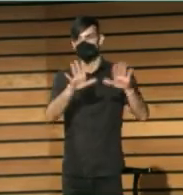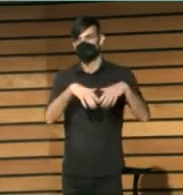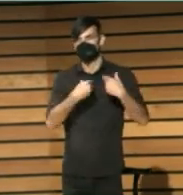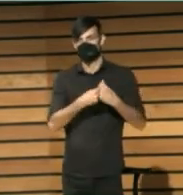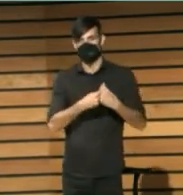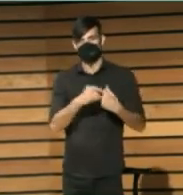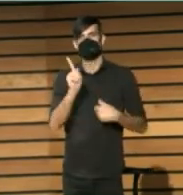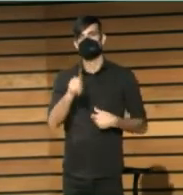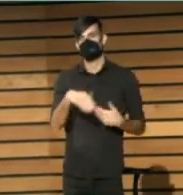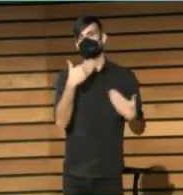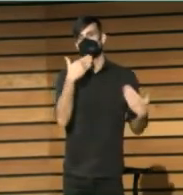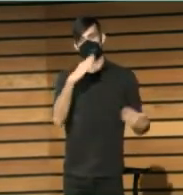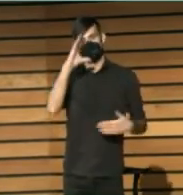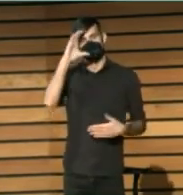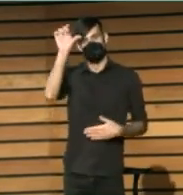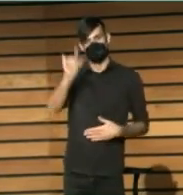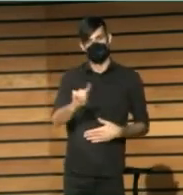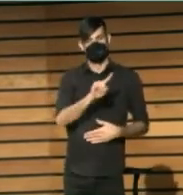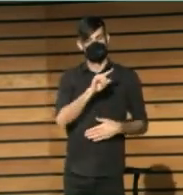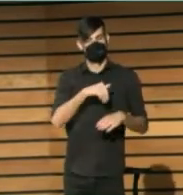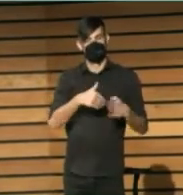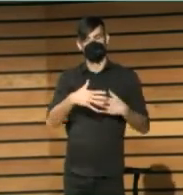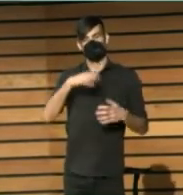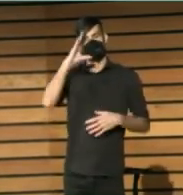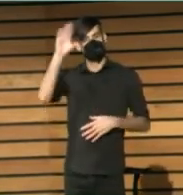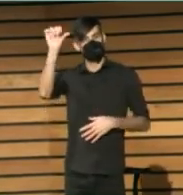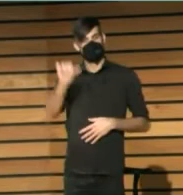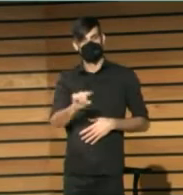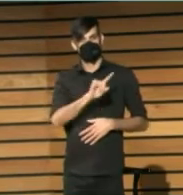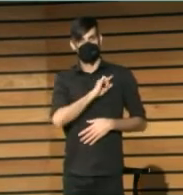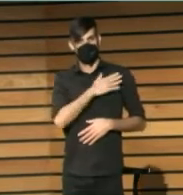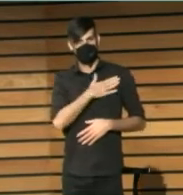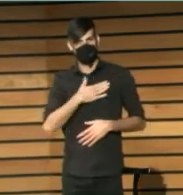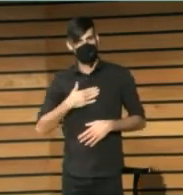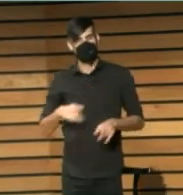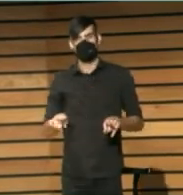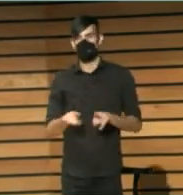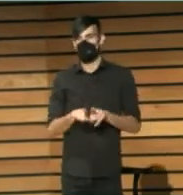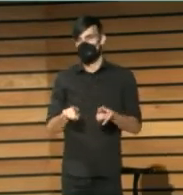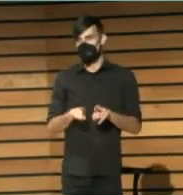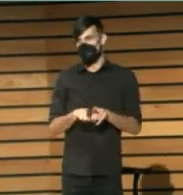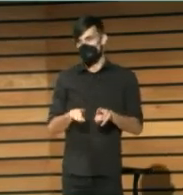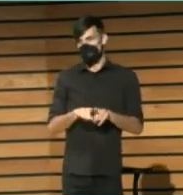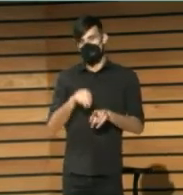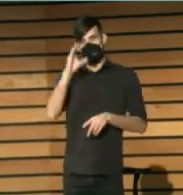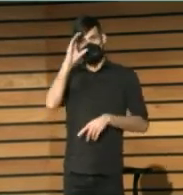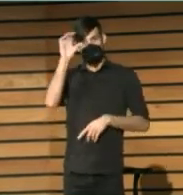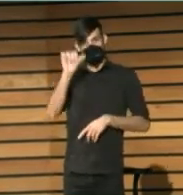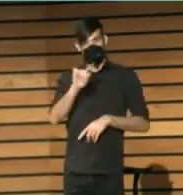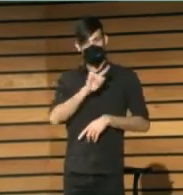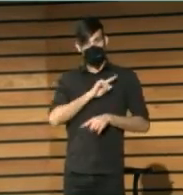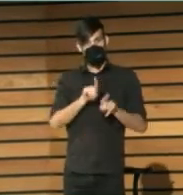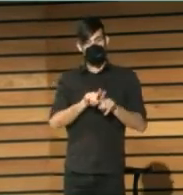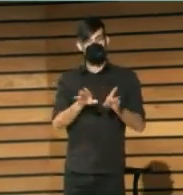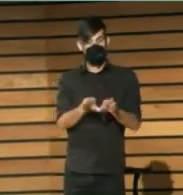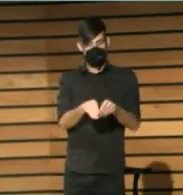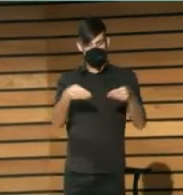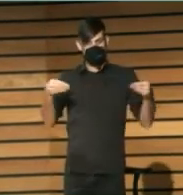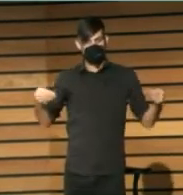estar dispuestos a escucharme. Que es como abrir un libro, en mi caso no un